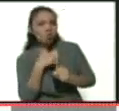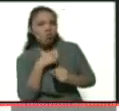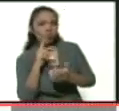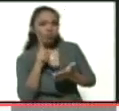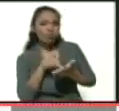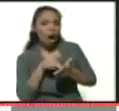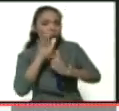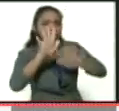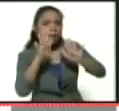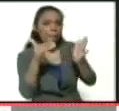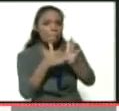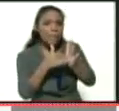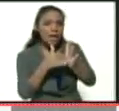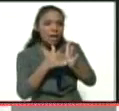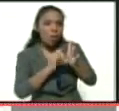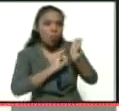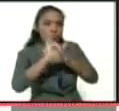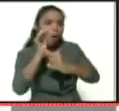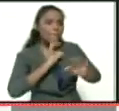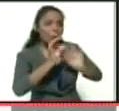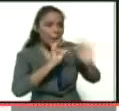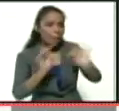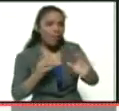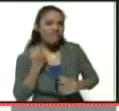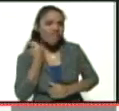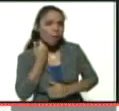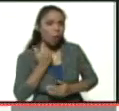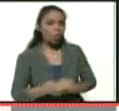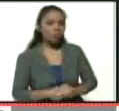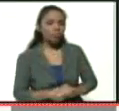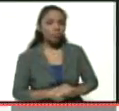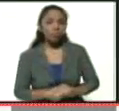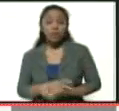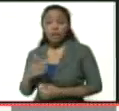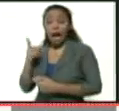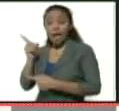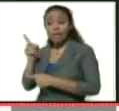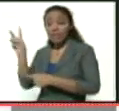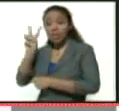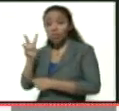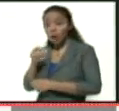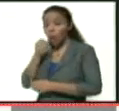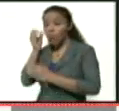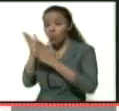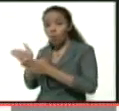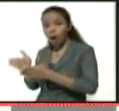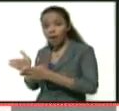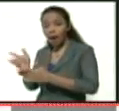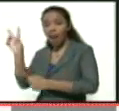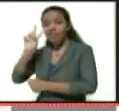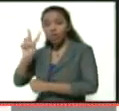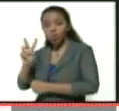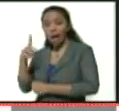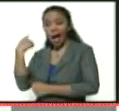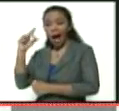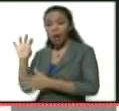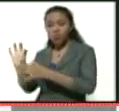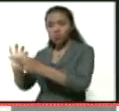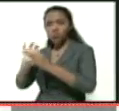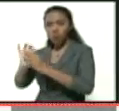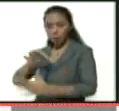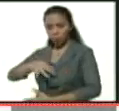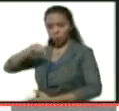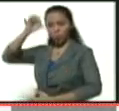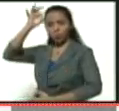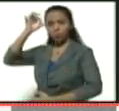a 15.000 personas con la enfermedad. Así es. Fíjate, toda esa Venezuela buena es la Venezuela que está unida